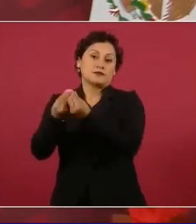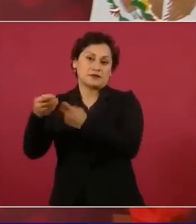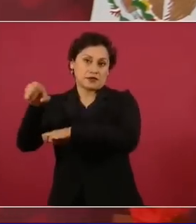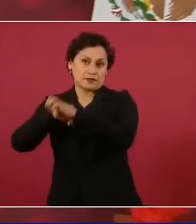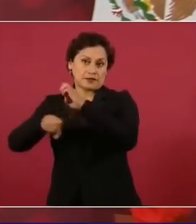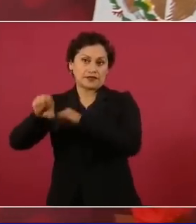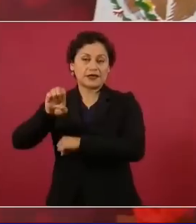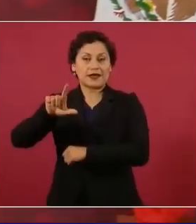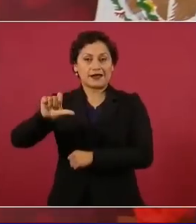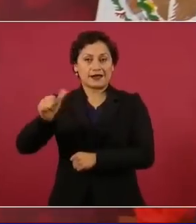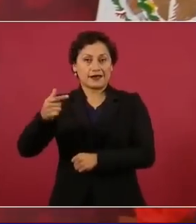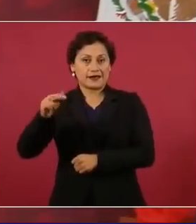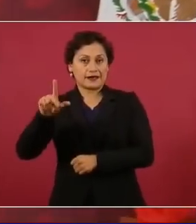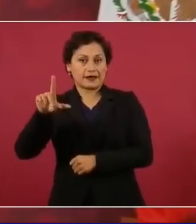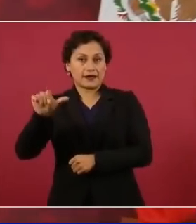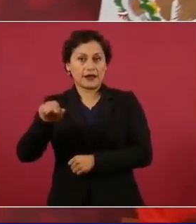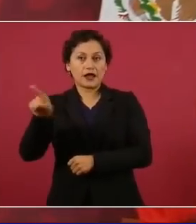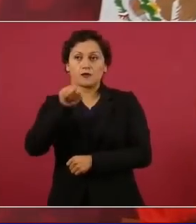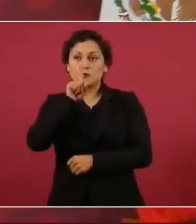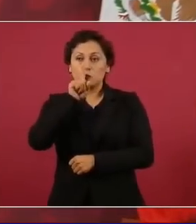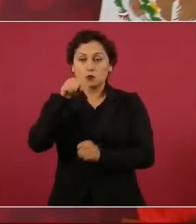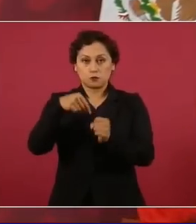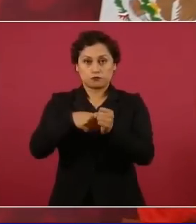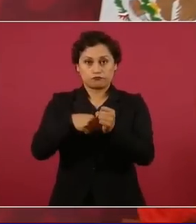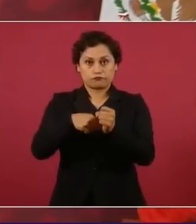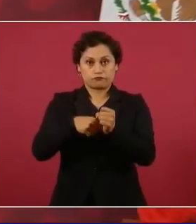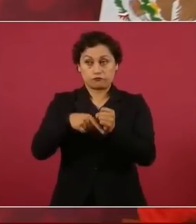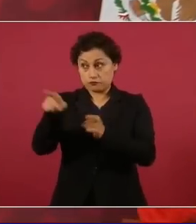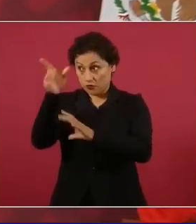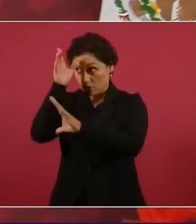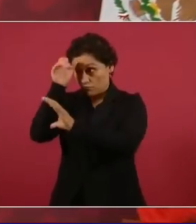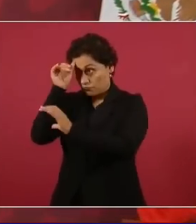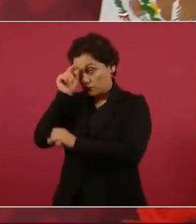nadie iba a decir nada